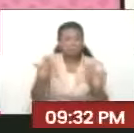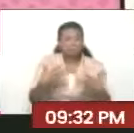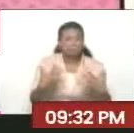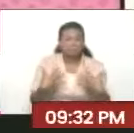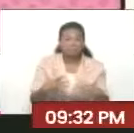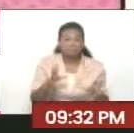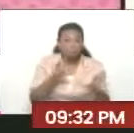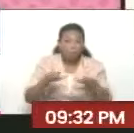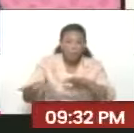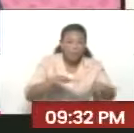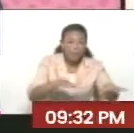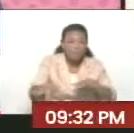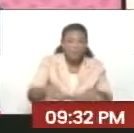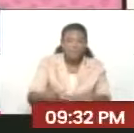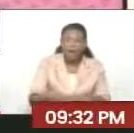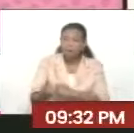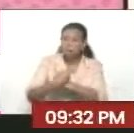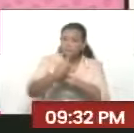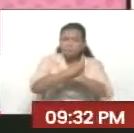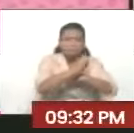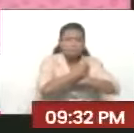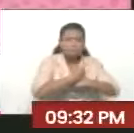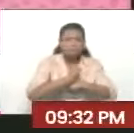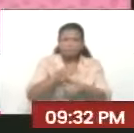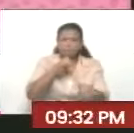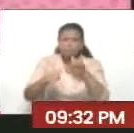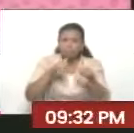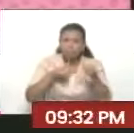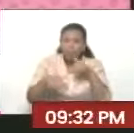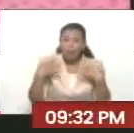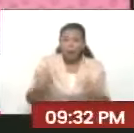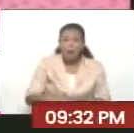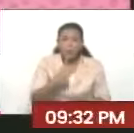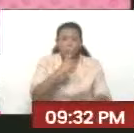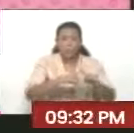en todo lo que nuestro pueblo ha reportado a través del